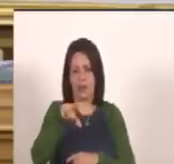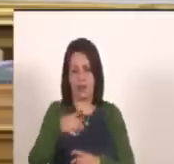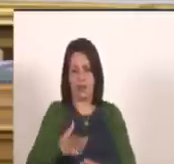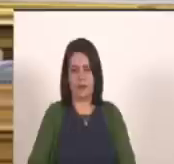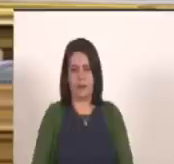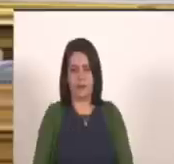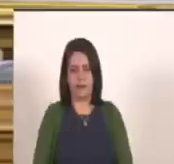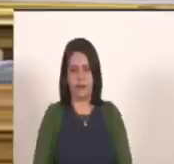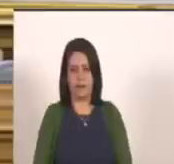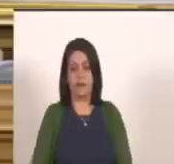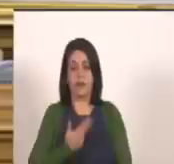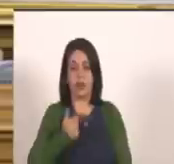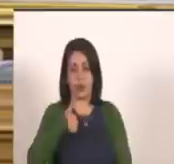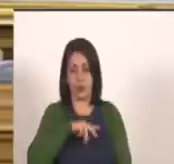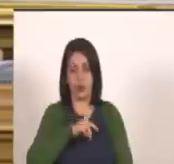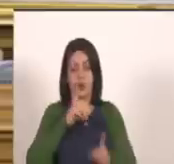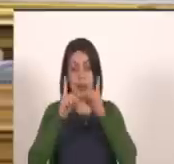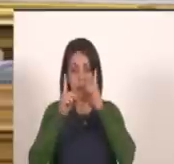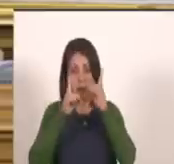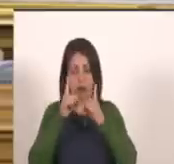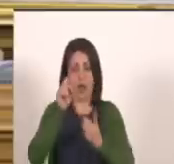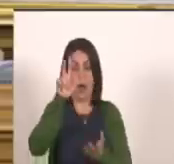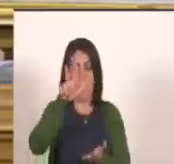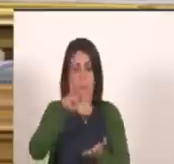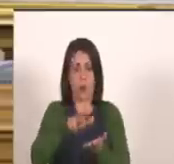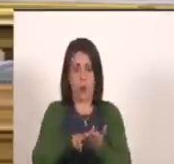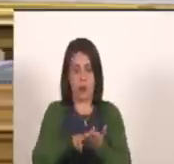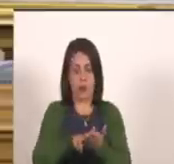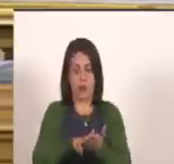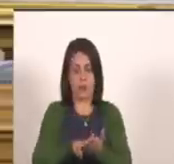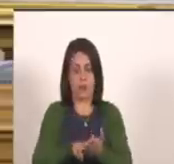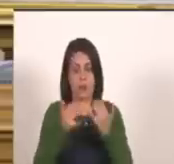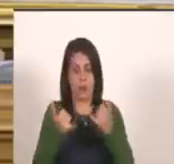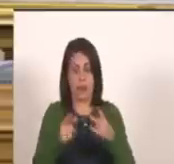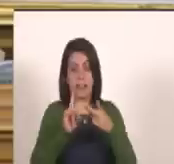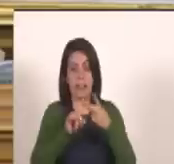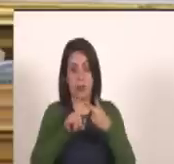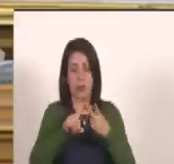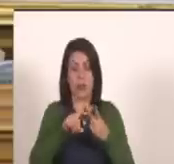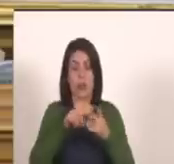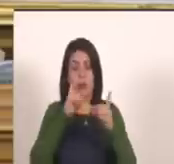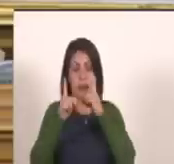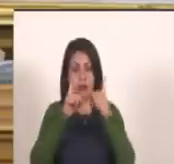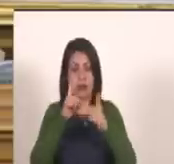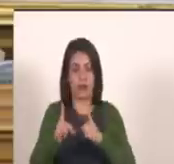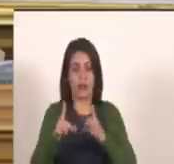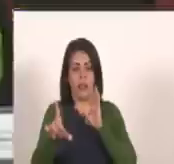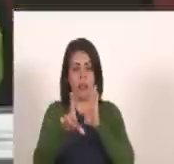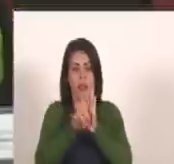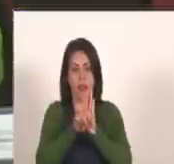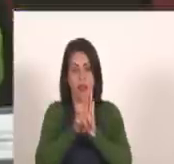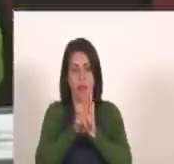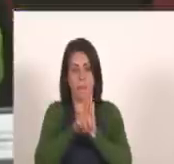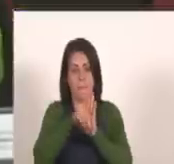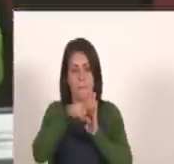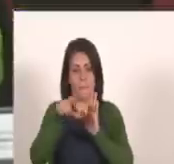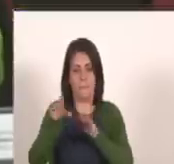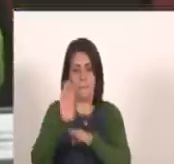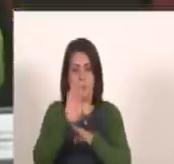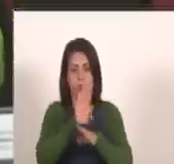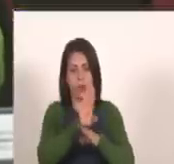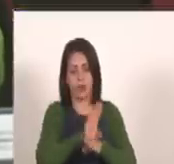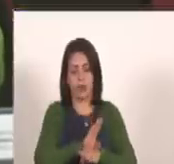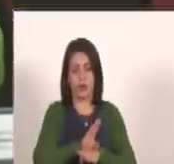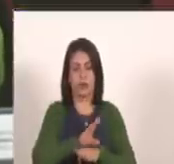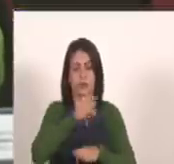ellas. Nosotros estamos discutiendo y vamos a aprobar ya en segunda discusión esta ley de